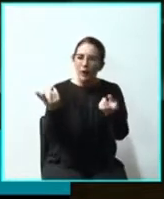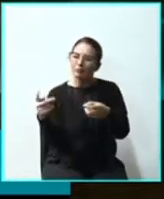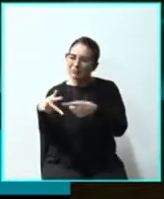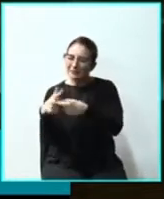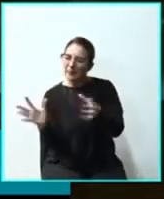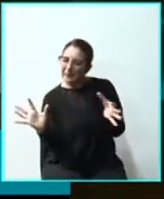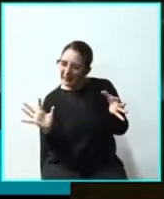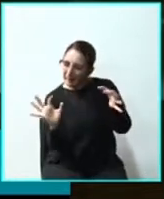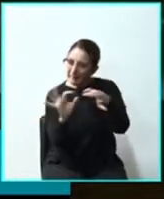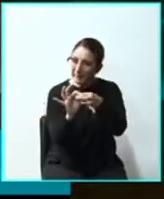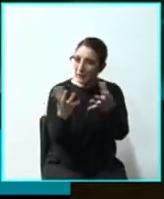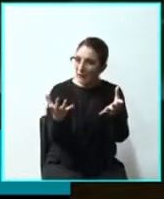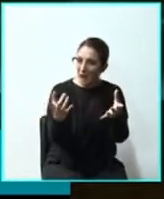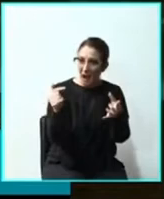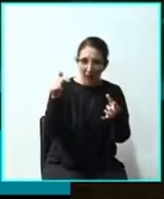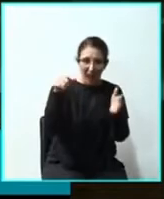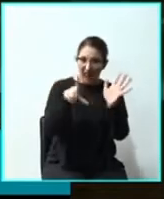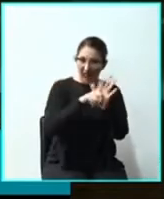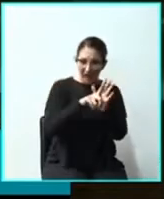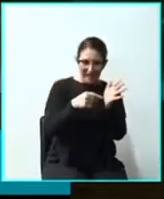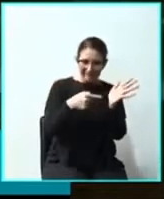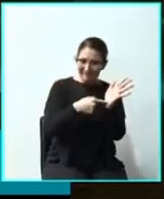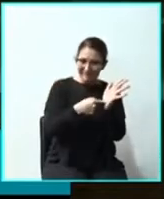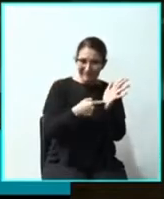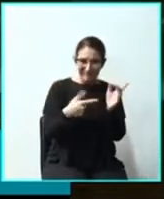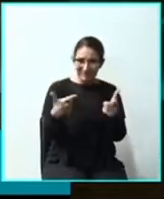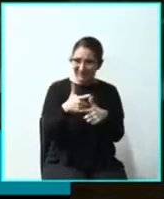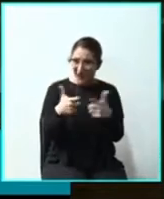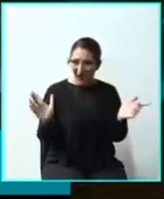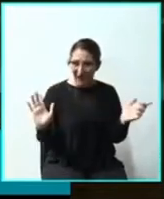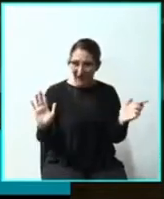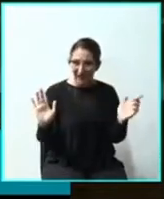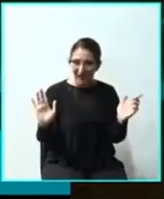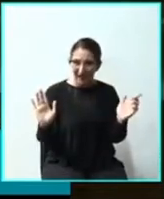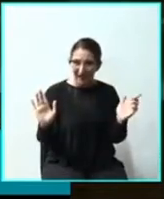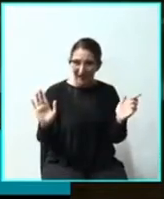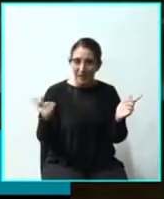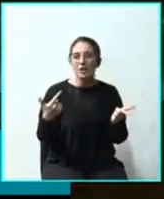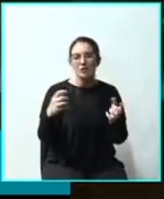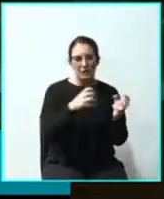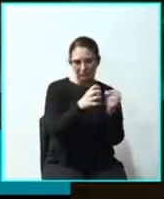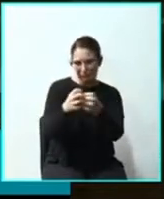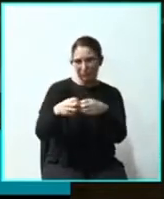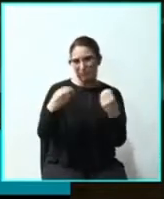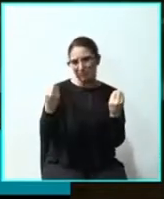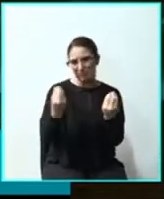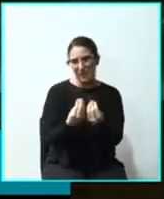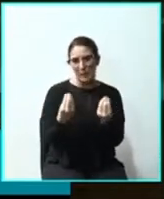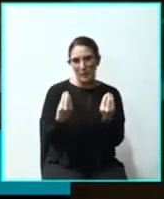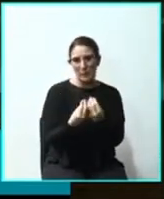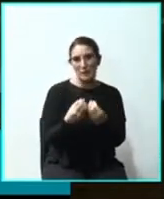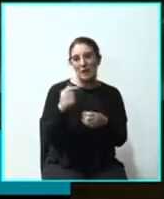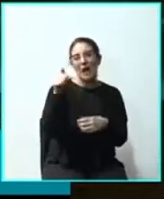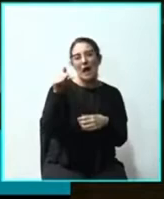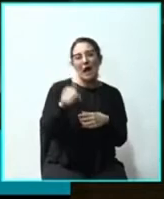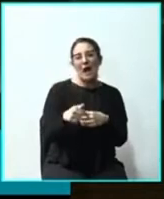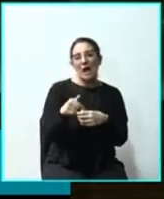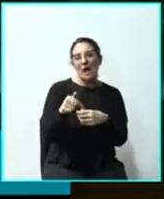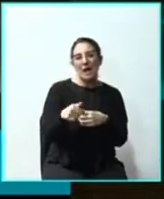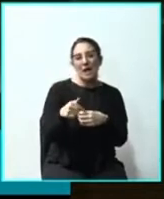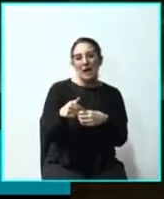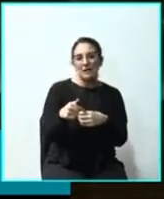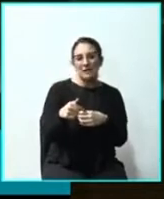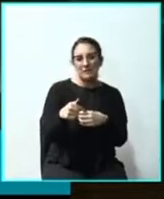Y ese equilibrio no está presente acá de ninguna manera. Esto lo hemos discutido mucho, porque no cabe ninguna duda que acá hay una demagogia también